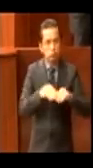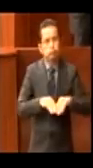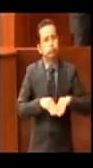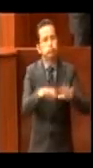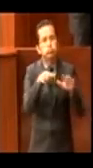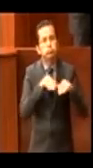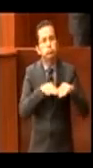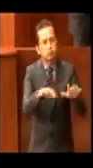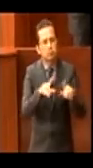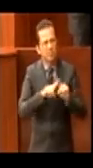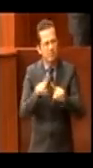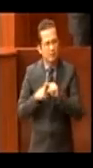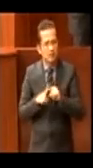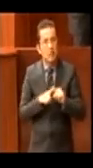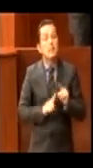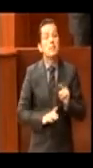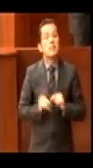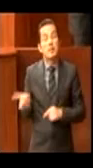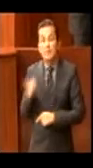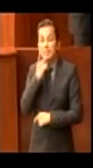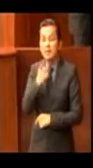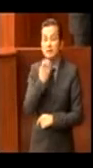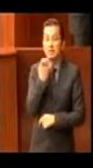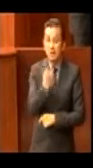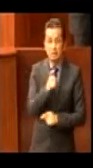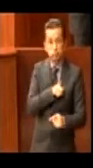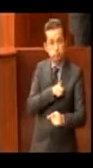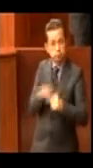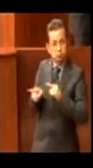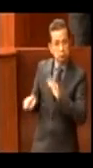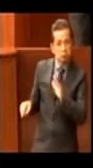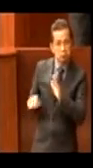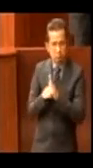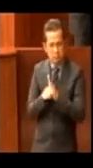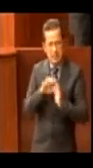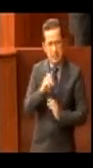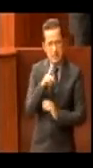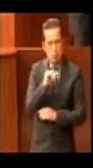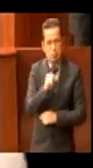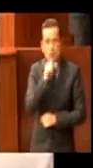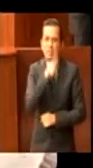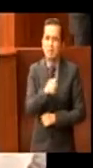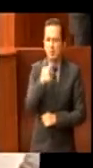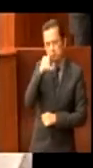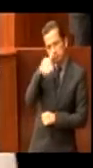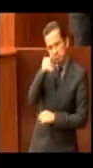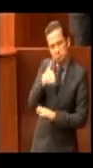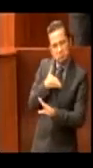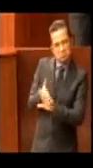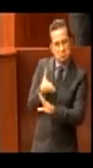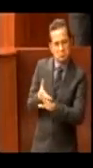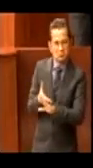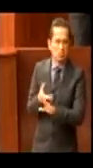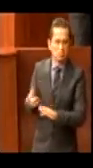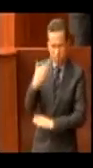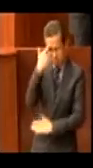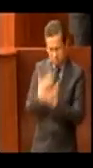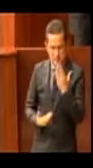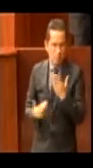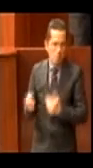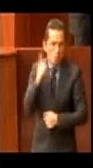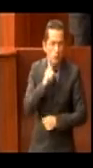de vista de la candidata la calumnia y ejerce violencia política por razón de género en su contra esta situación